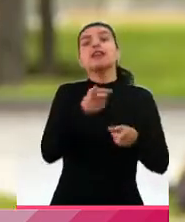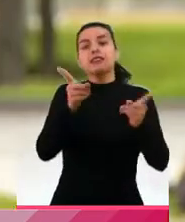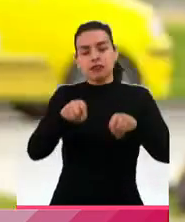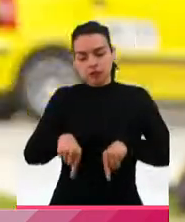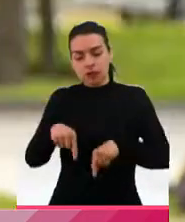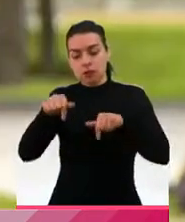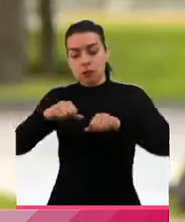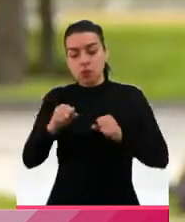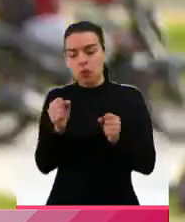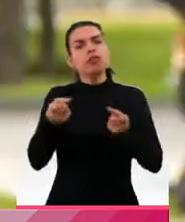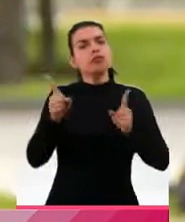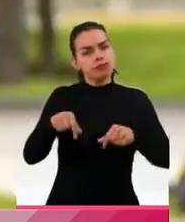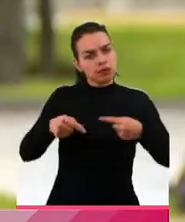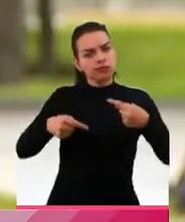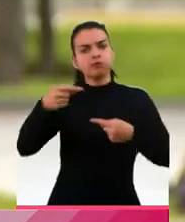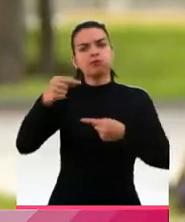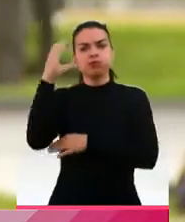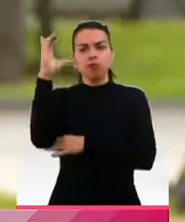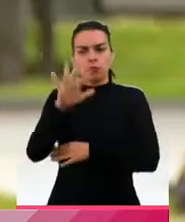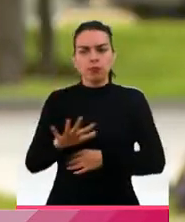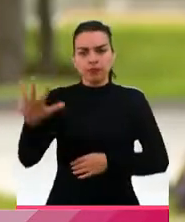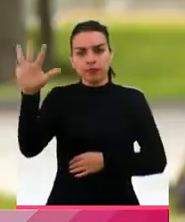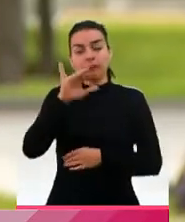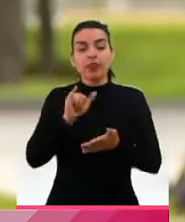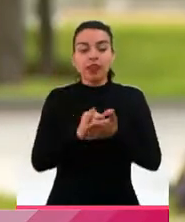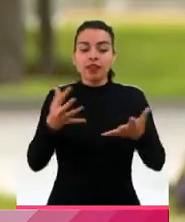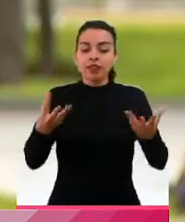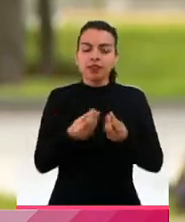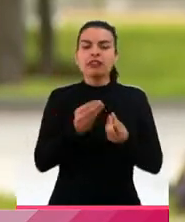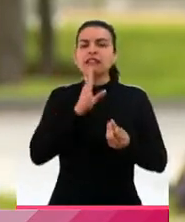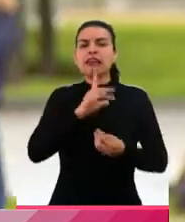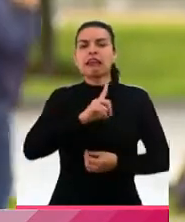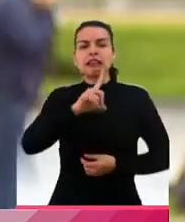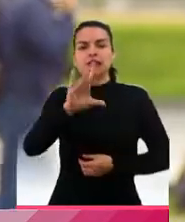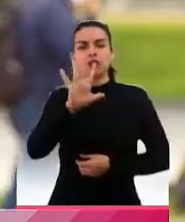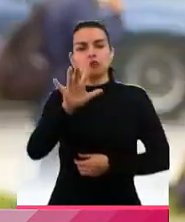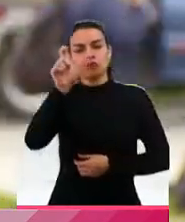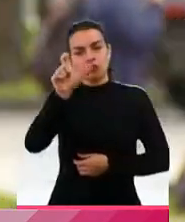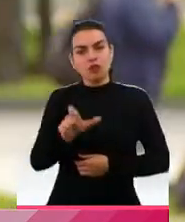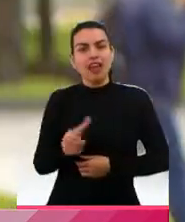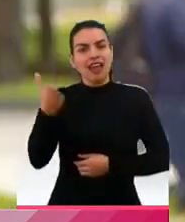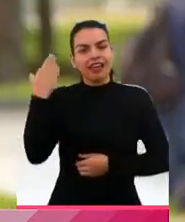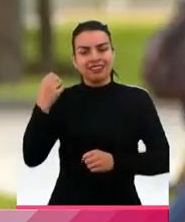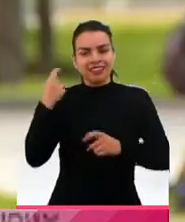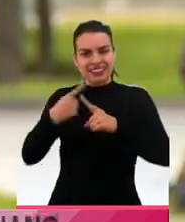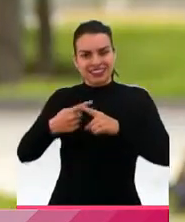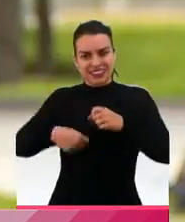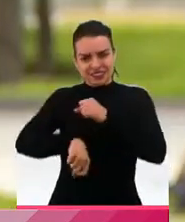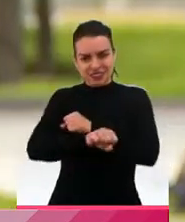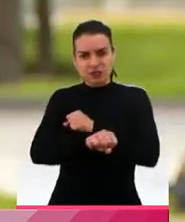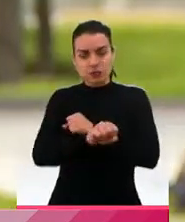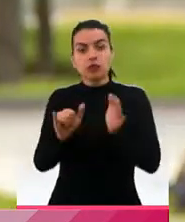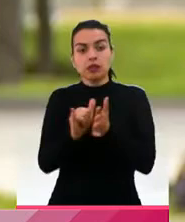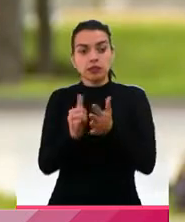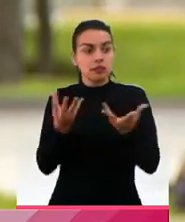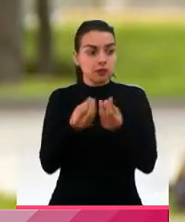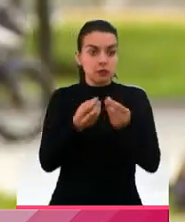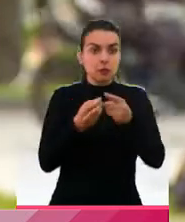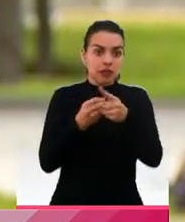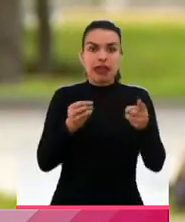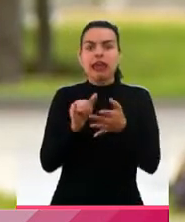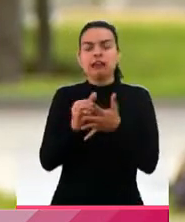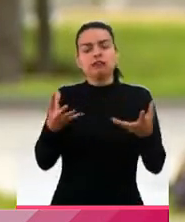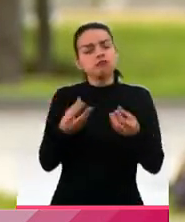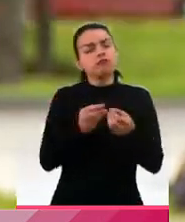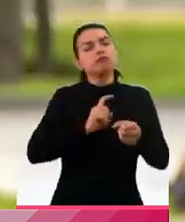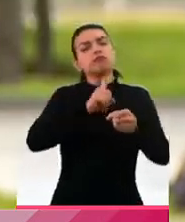Paz es asesorado por el exfutbolista español José Manuel Casado y la empresa Casado Sports Management. El equipo actualmente está inscrito en la Liga